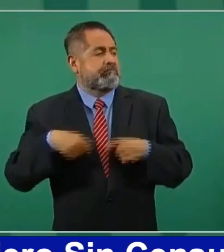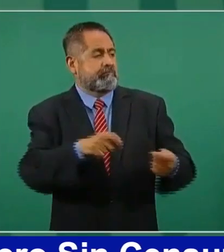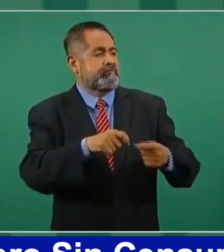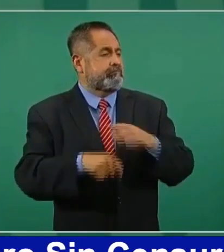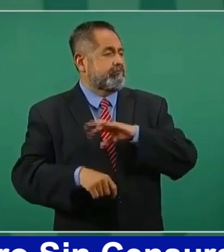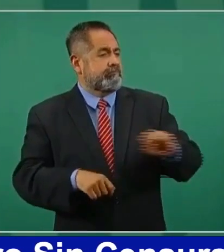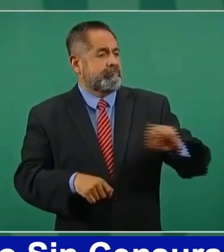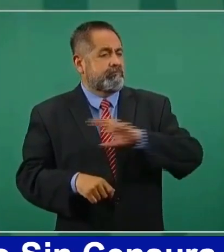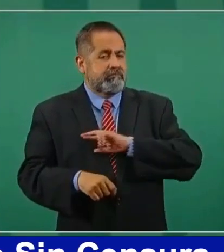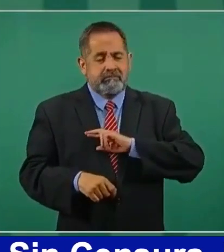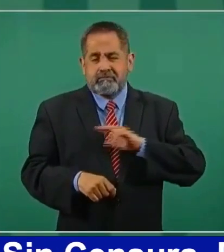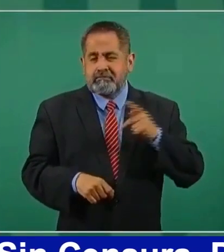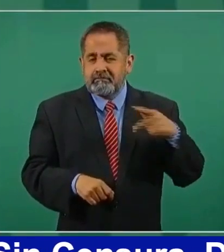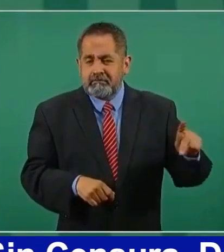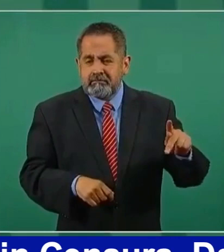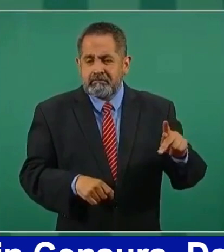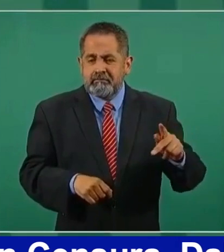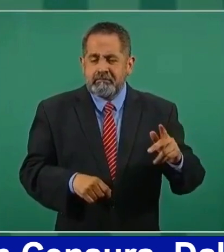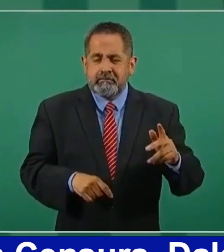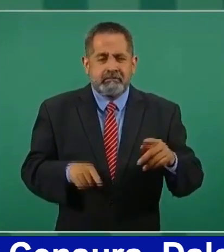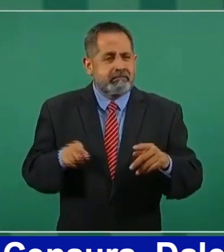de manera irresponsable.